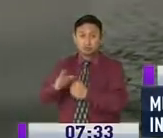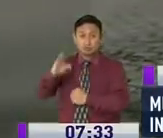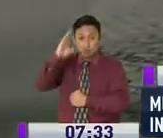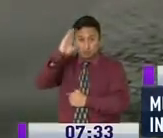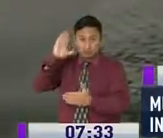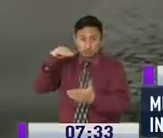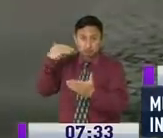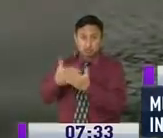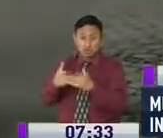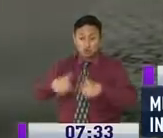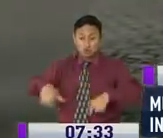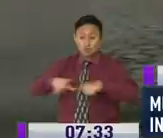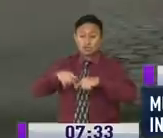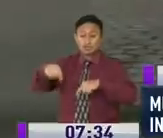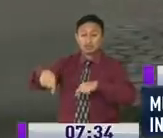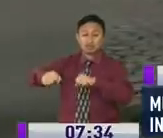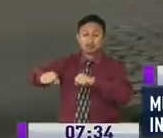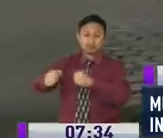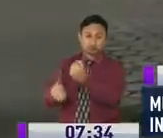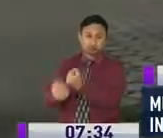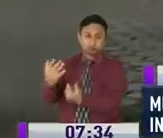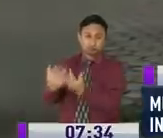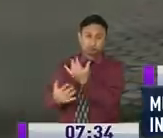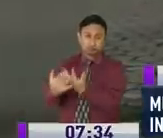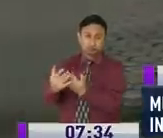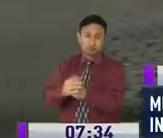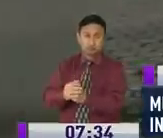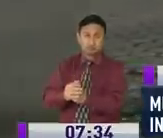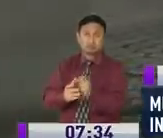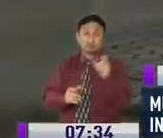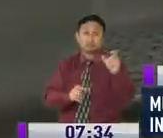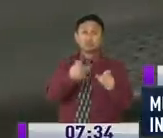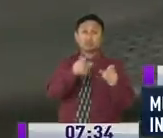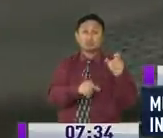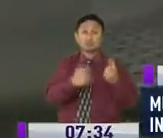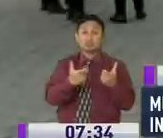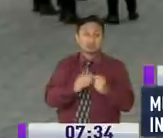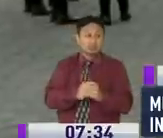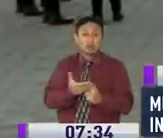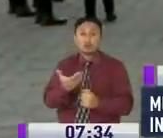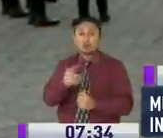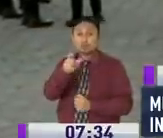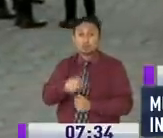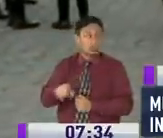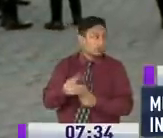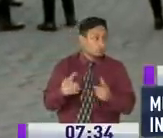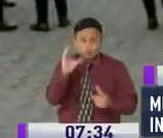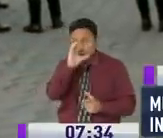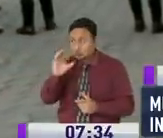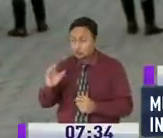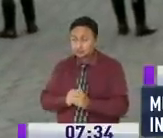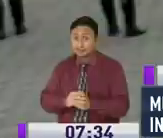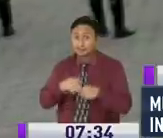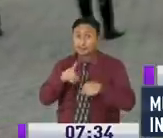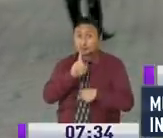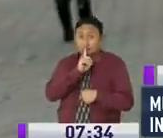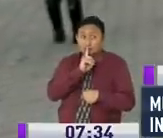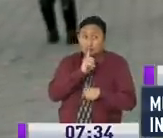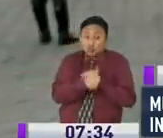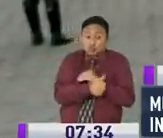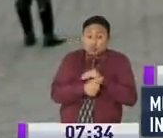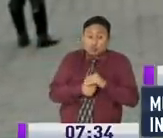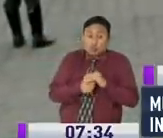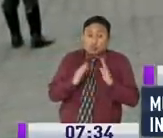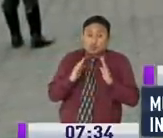motocicleta estaba prendida en llamas, mientras la multitud buscaba a los dos sospechosos, quienes alcanzaron a esconderse en una de las viviendas,